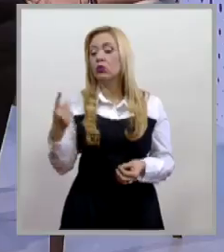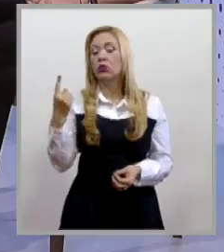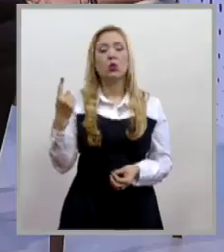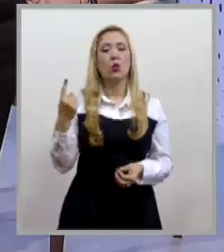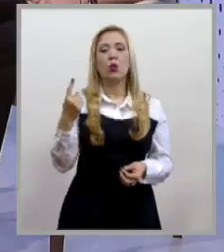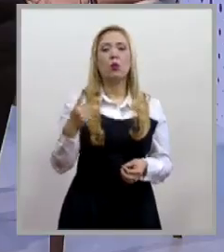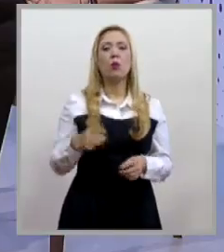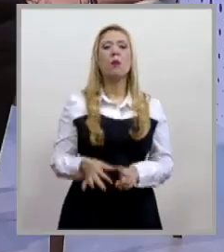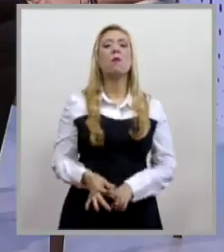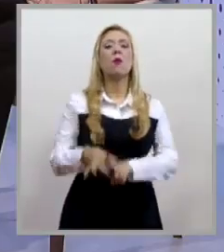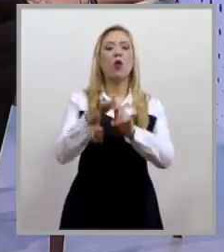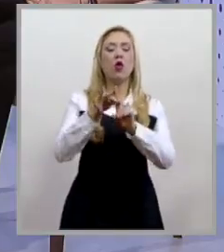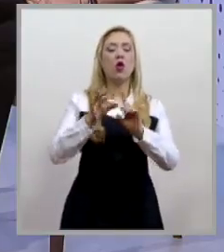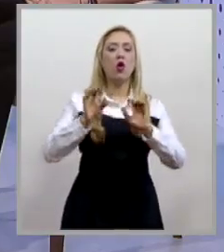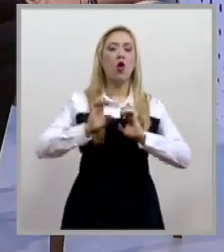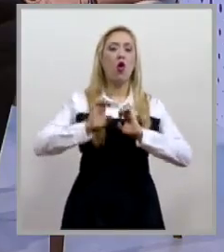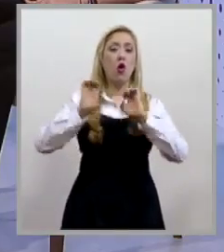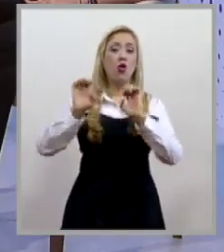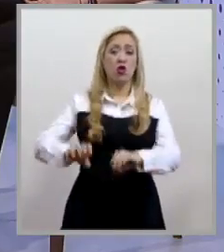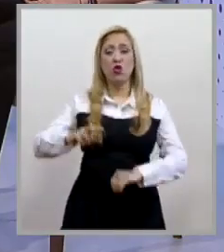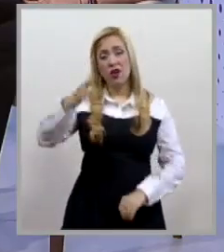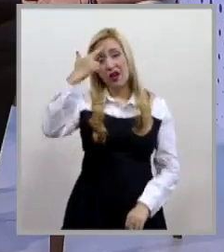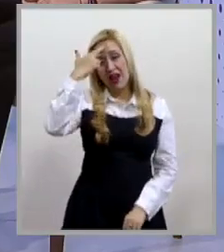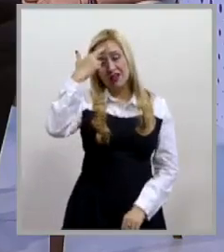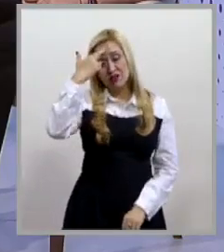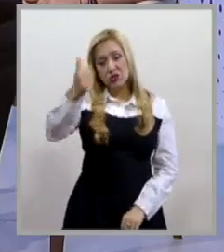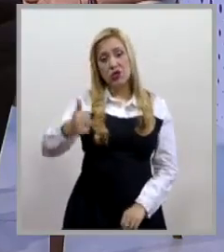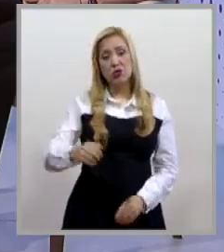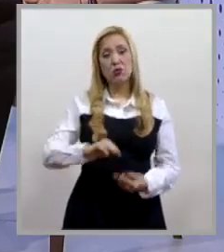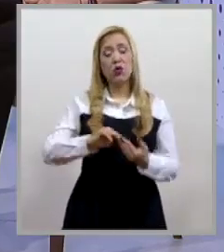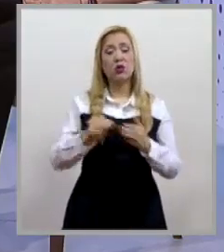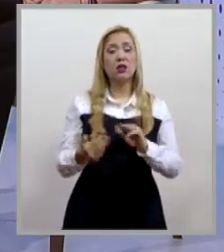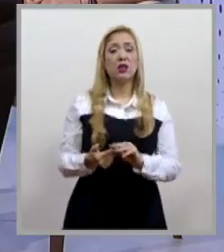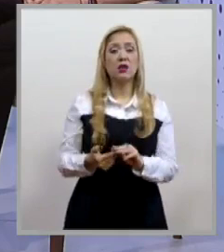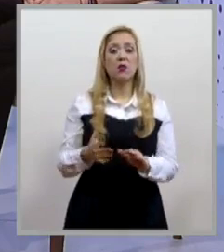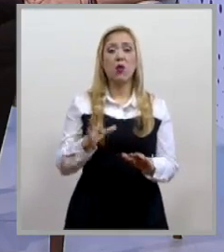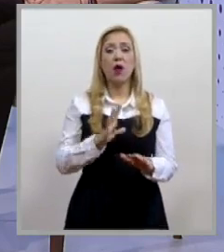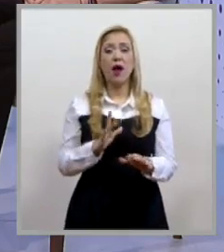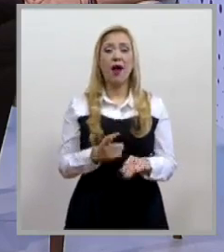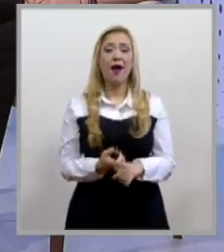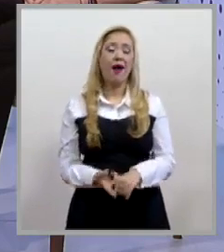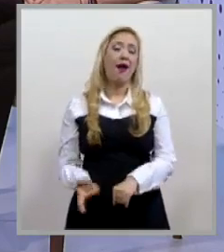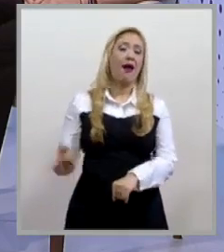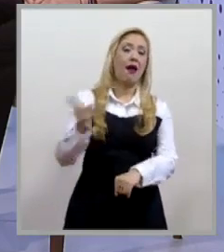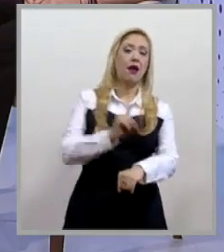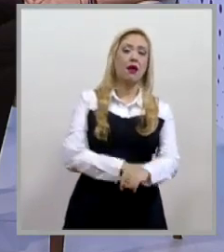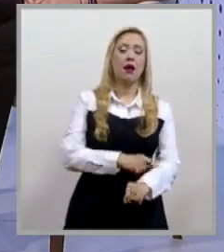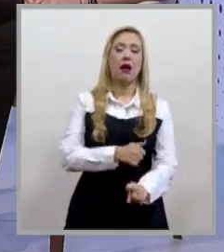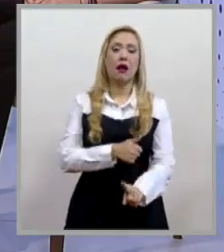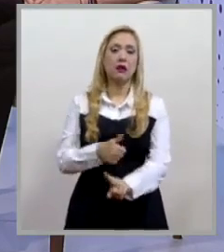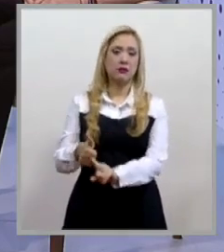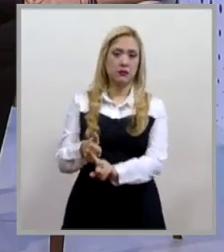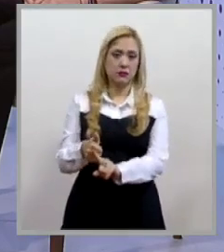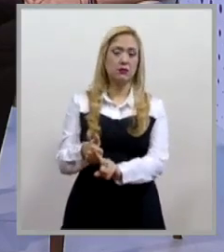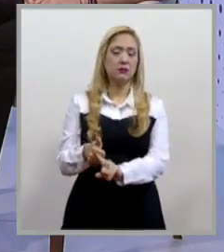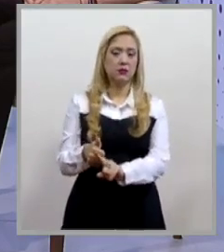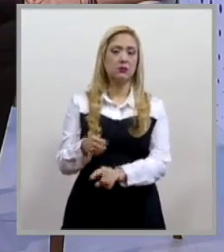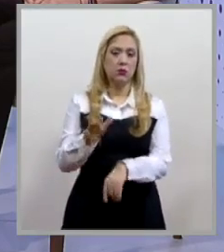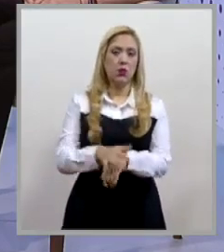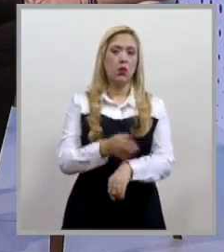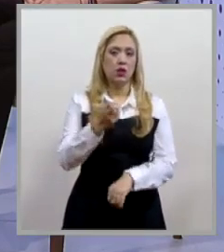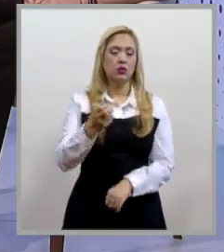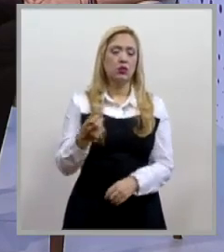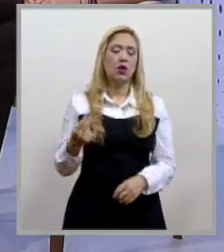mujer, sino con todo ese contenido que trae atrás, esa carga de odio hacia las mujeres. Viene a ser